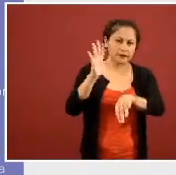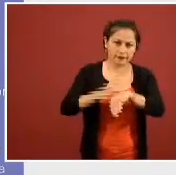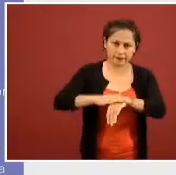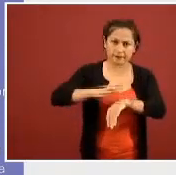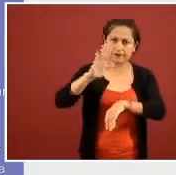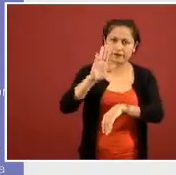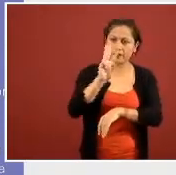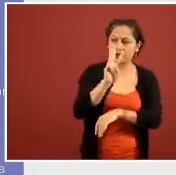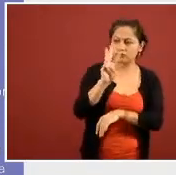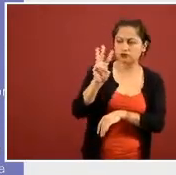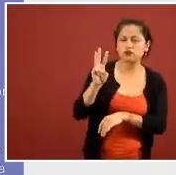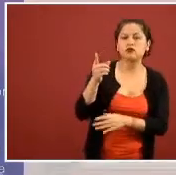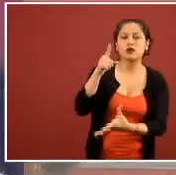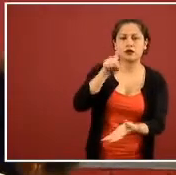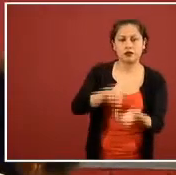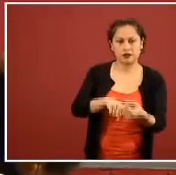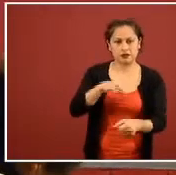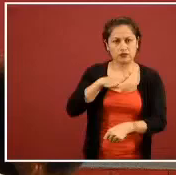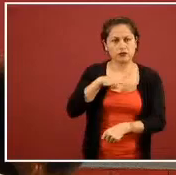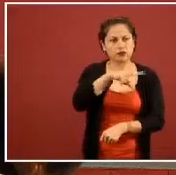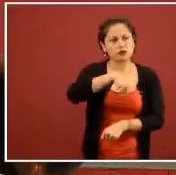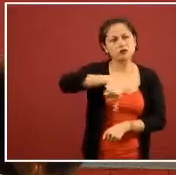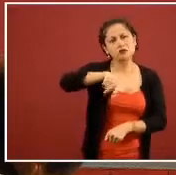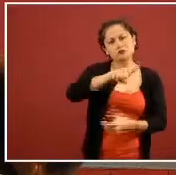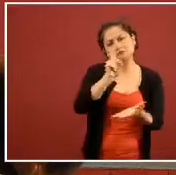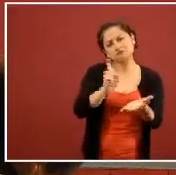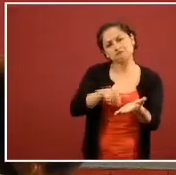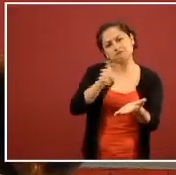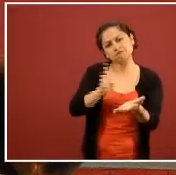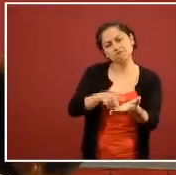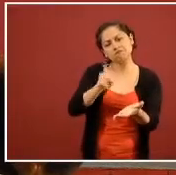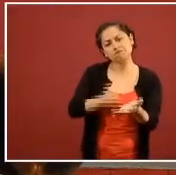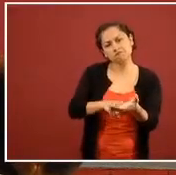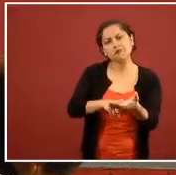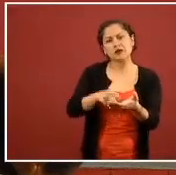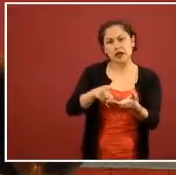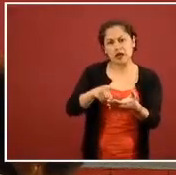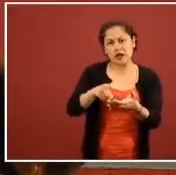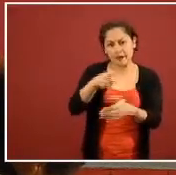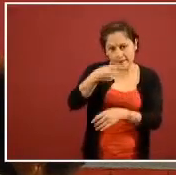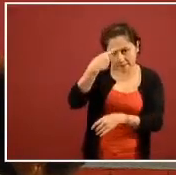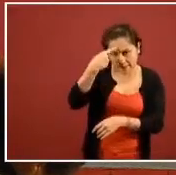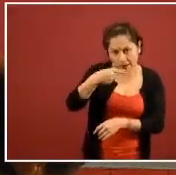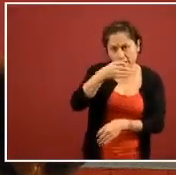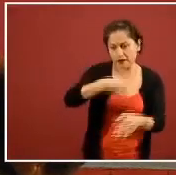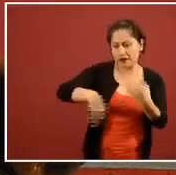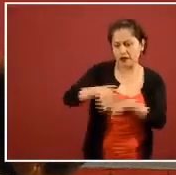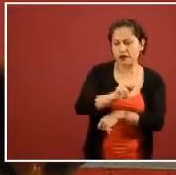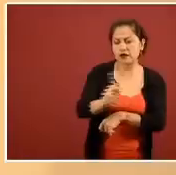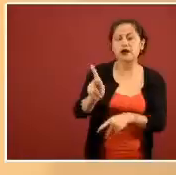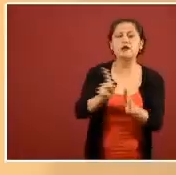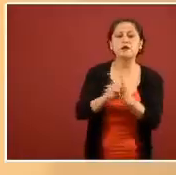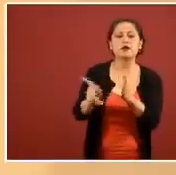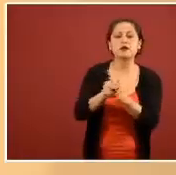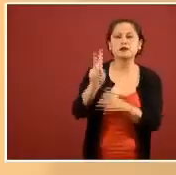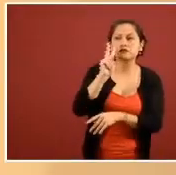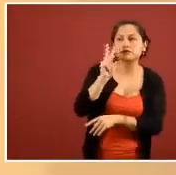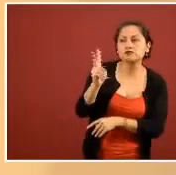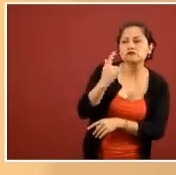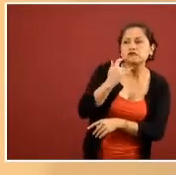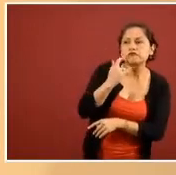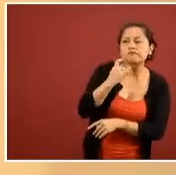página, para que también tengamos oportunidad de tener una buena sesión de preguntas y respuestas. Solamente quisiera